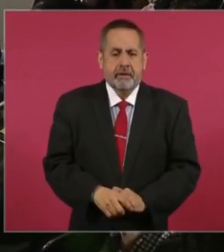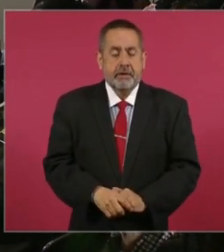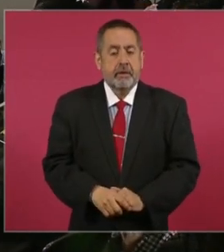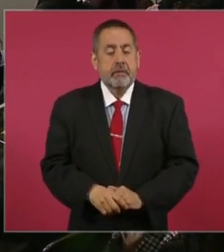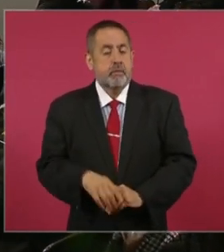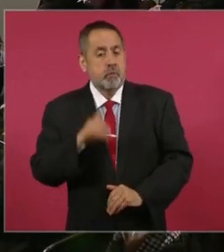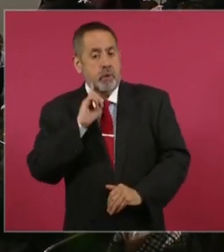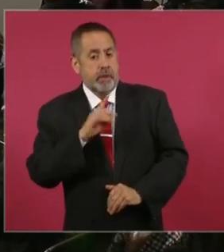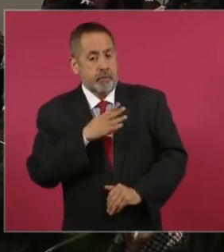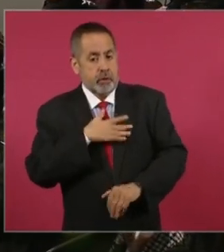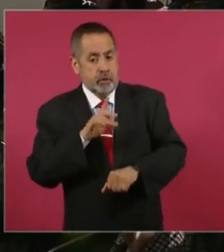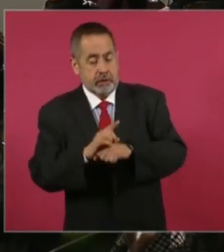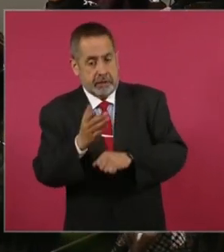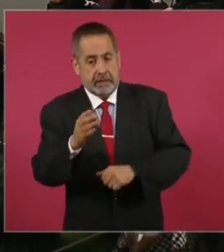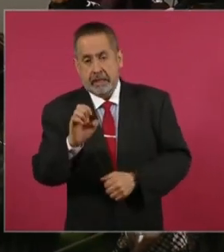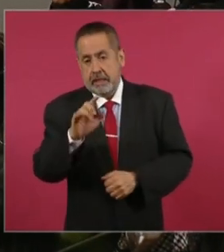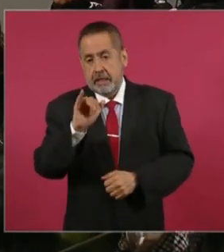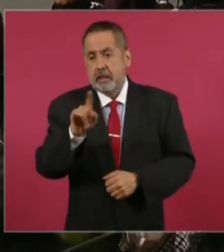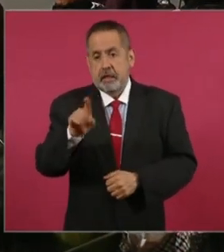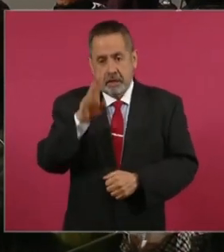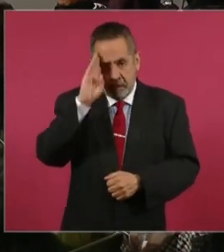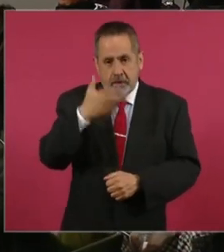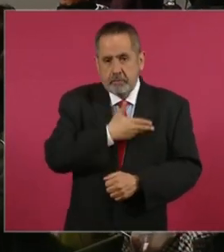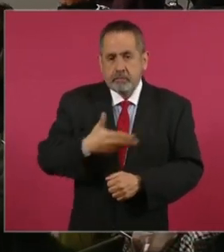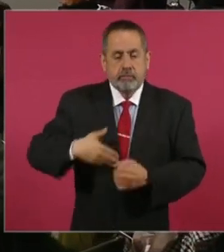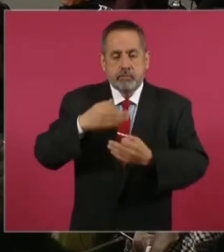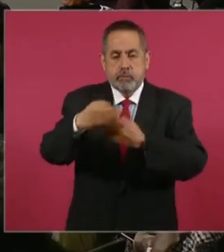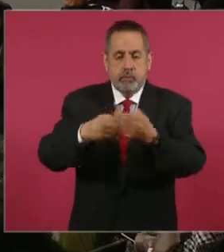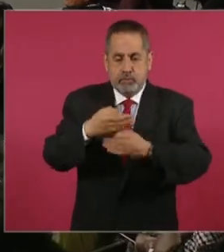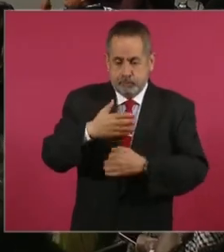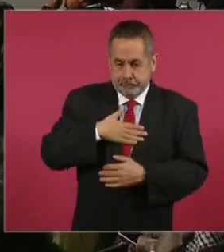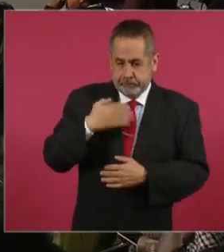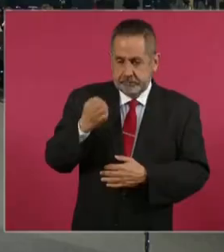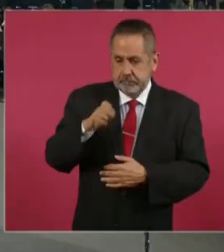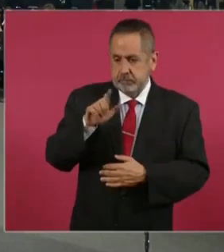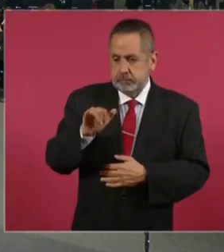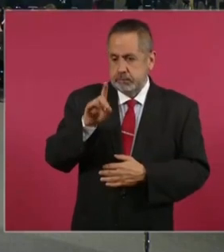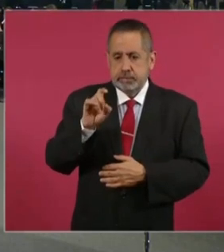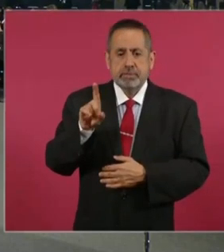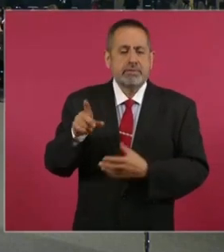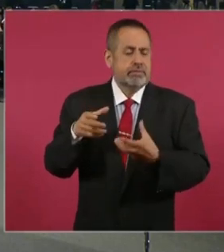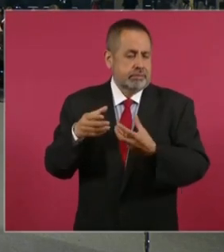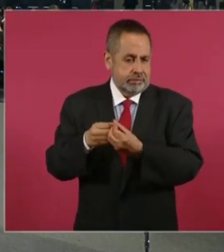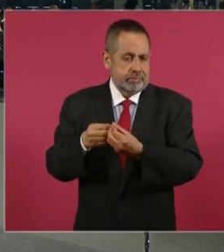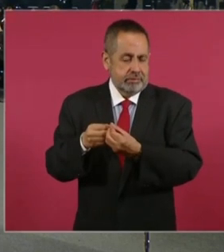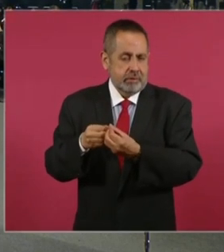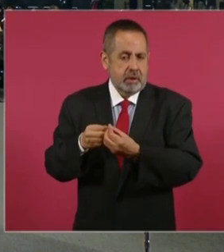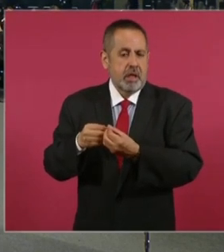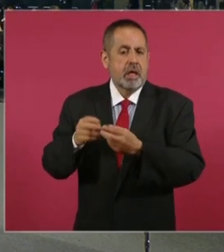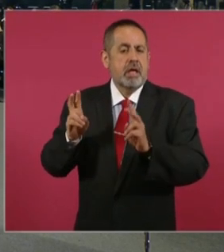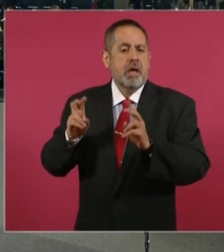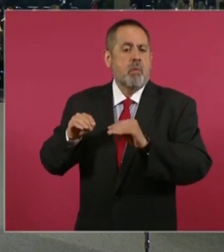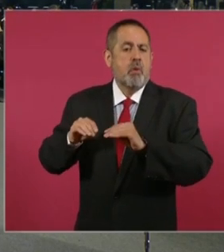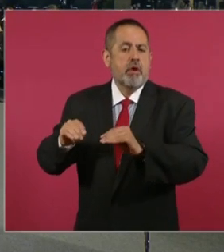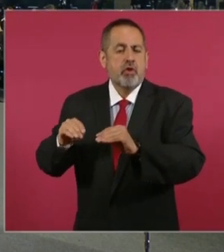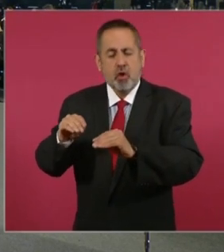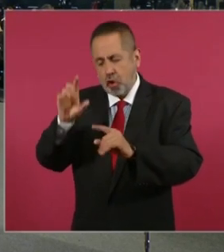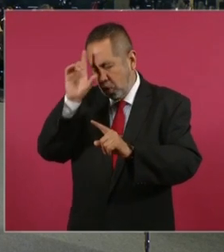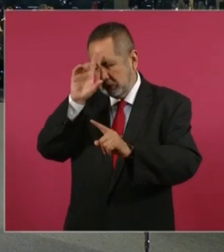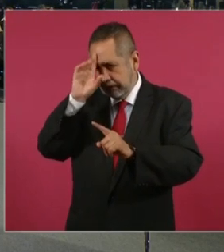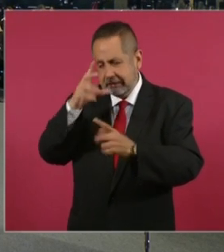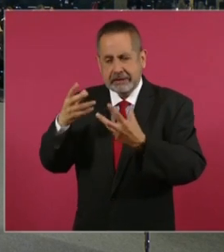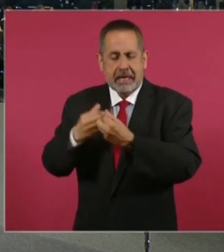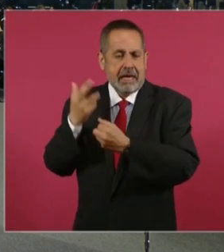Buenos días, señor presidente, buenos días a todos los presentes. Eliret Fernández, de Noticias del Movimiento Conciencia y colaboradora del programa